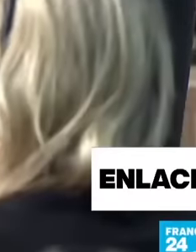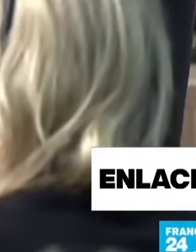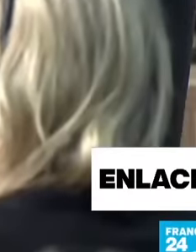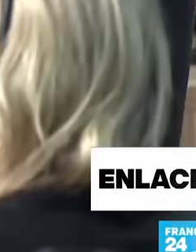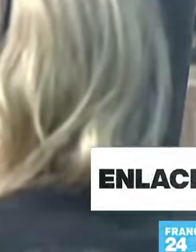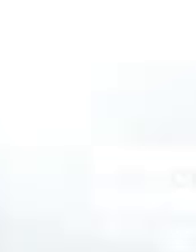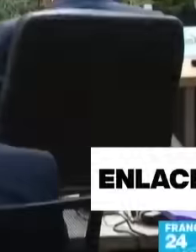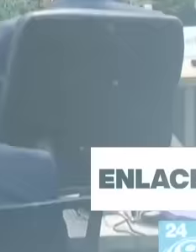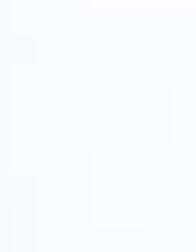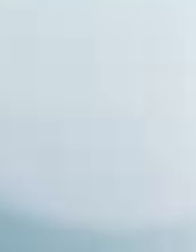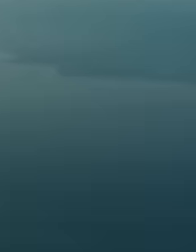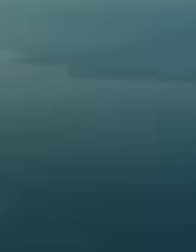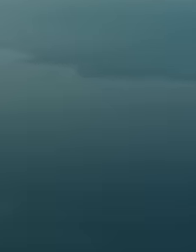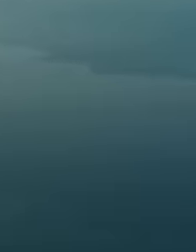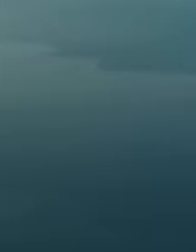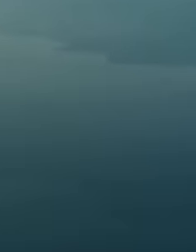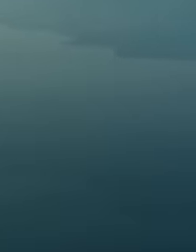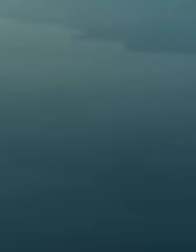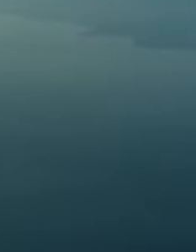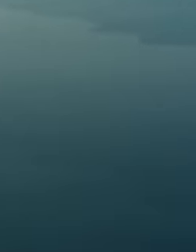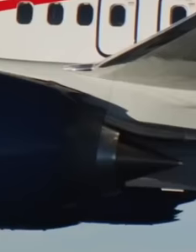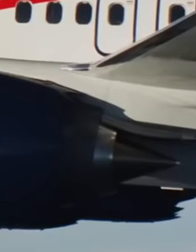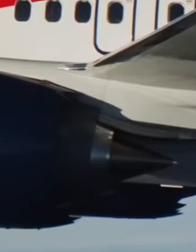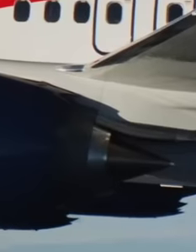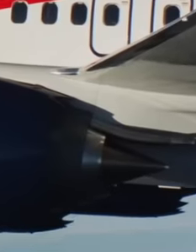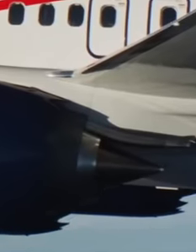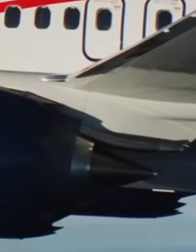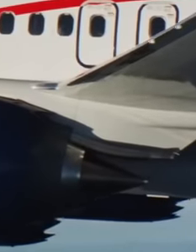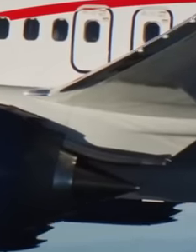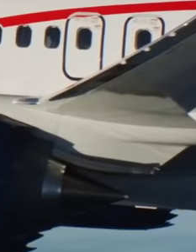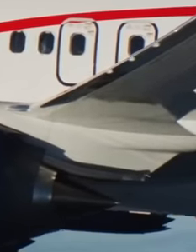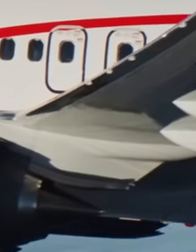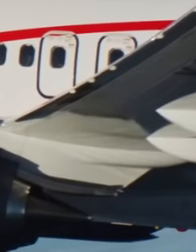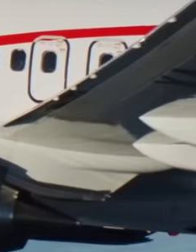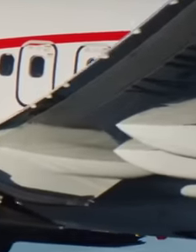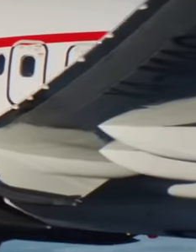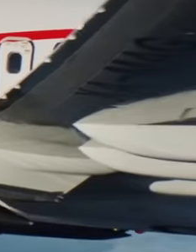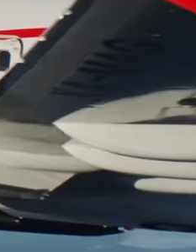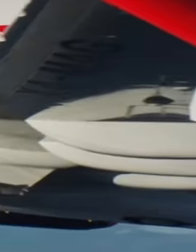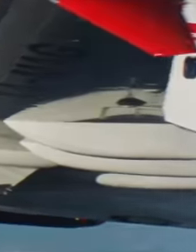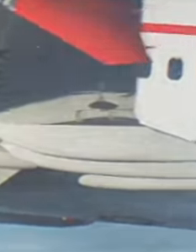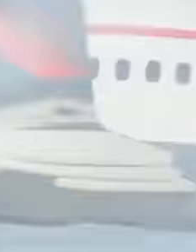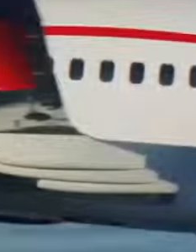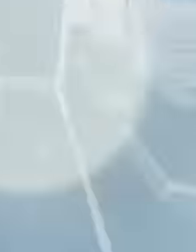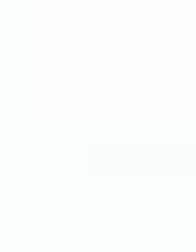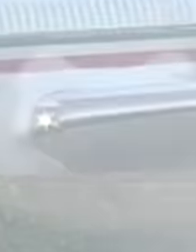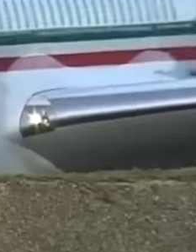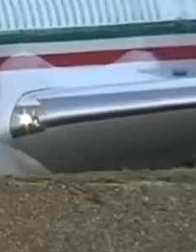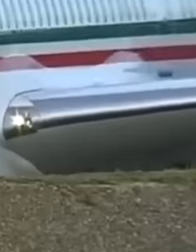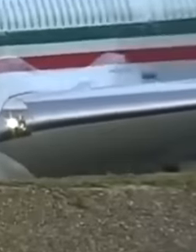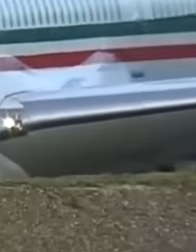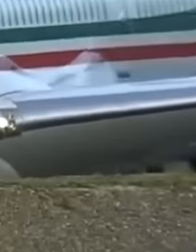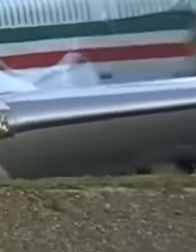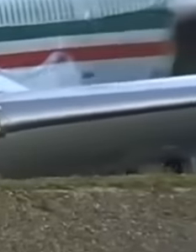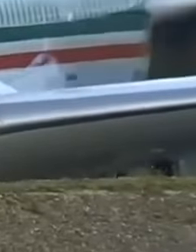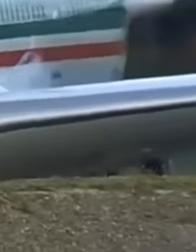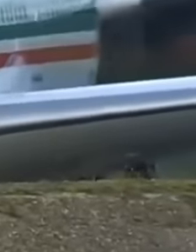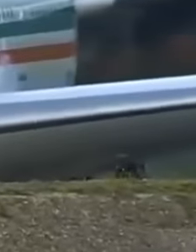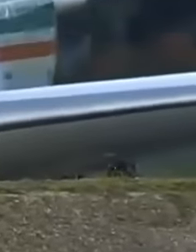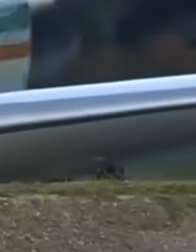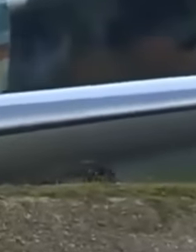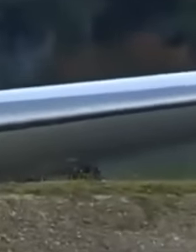del G20 en un avión comercial. Nunca se había visto esto, porque los gobiernos pasados utilizaban